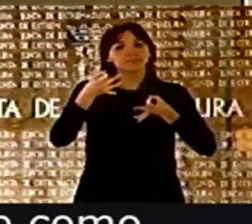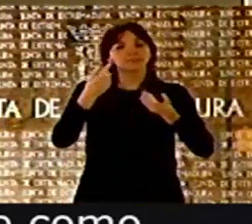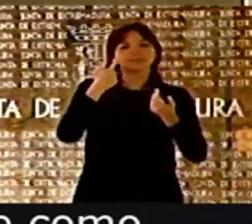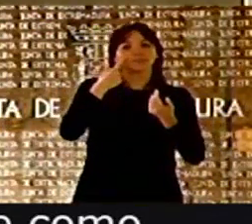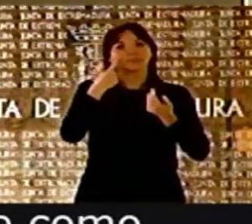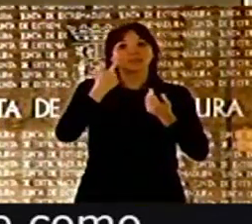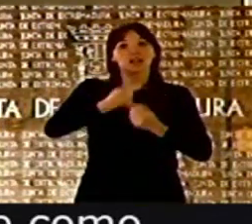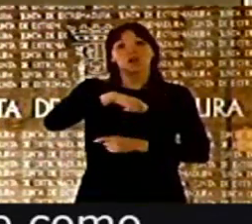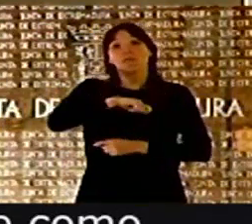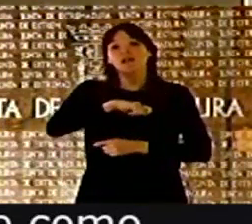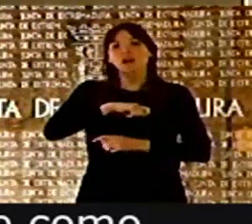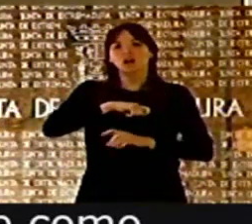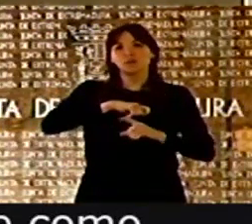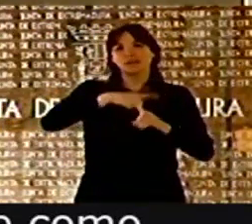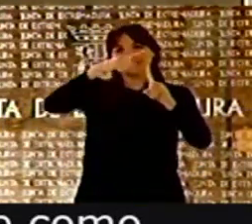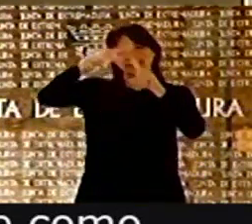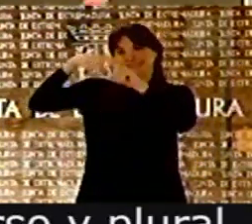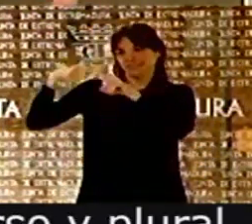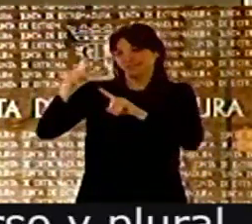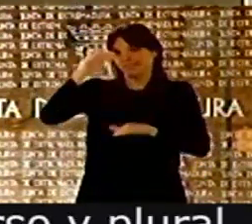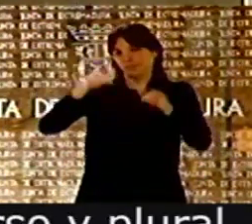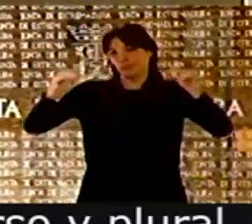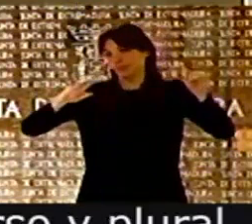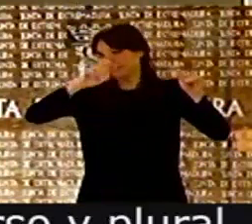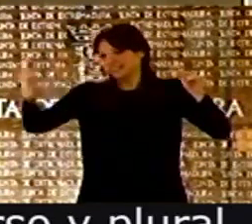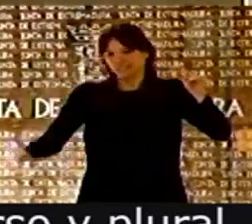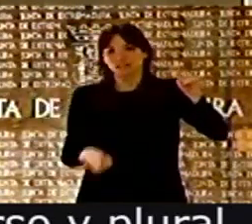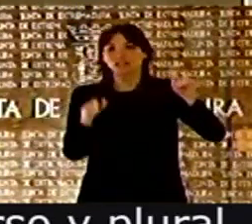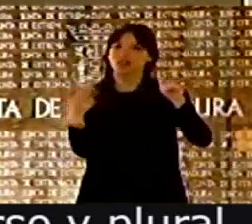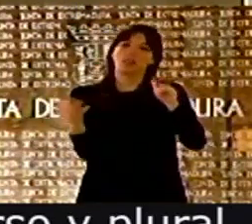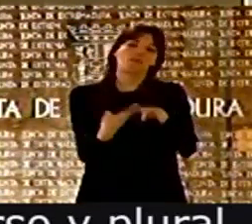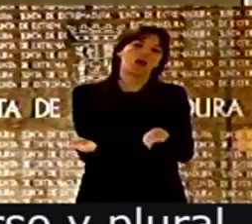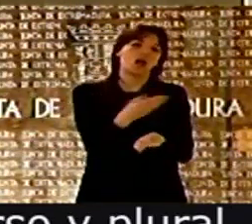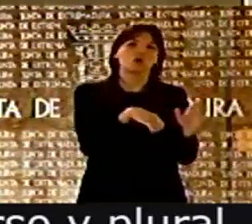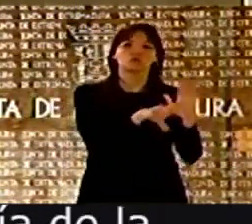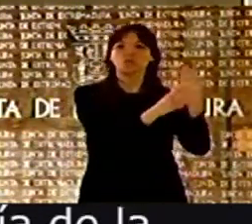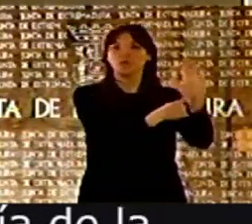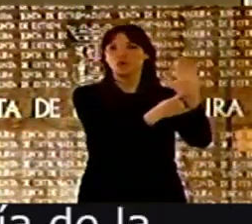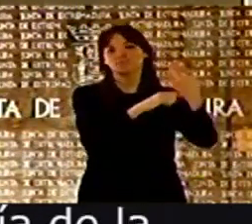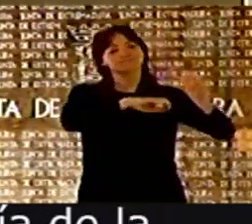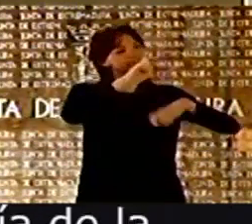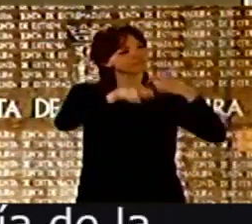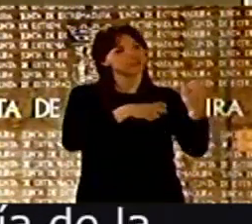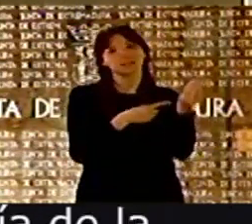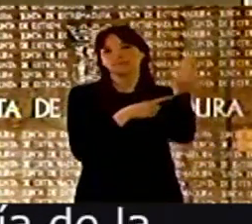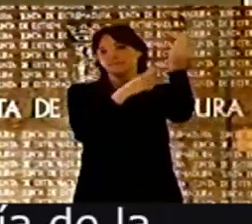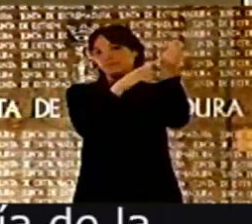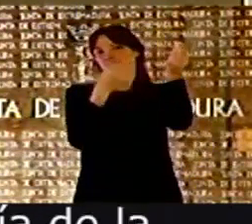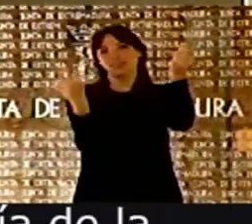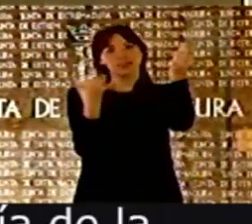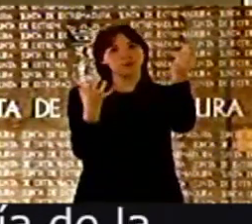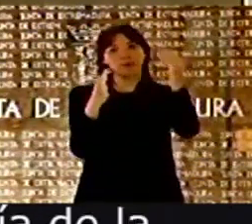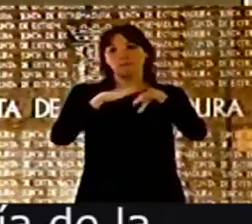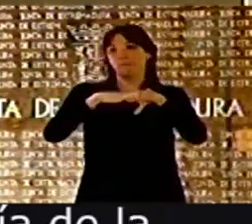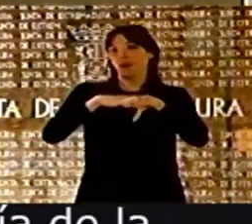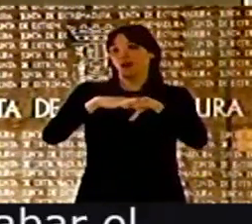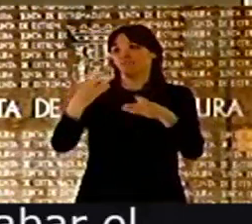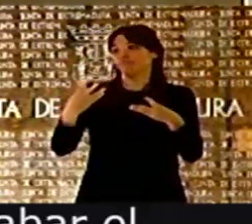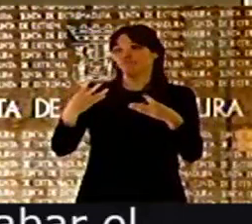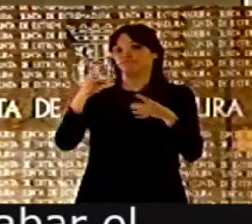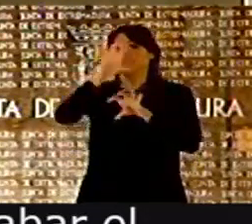país diverso y plural como el que tenemos, tiene que ser por la vía de la reforma de la Constitución española para acabar el estado de las autonomías, que está sin